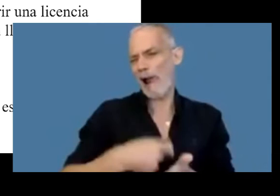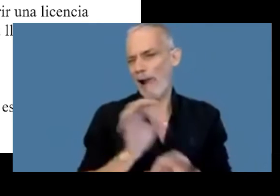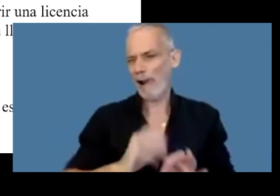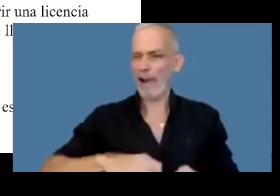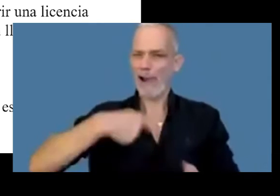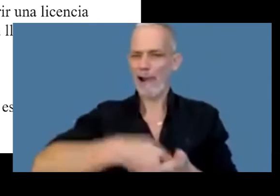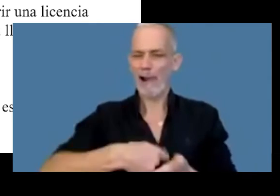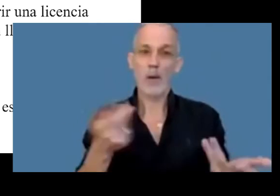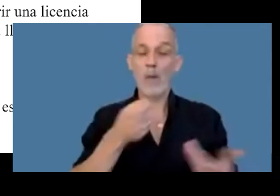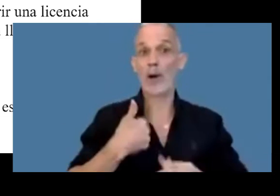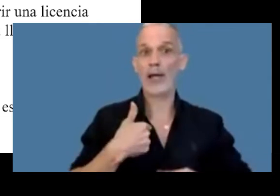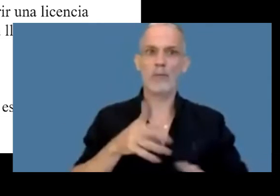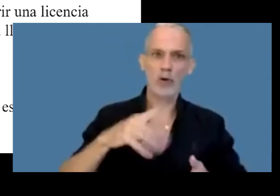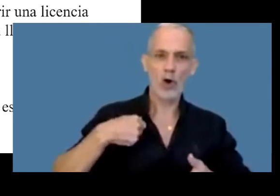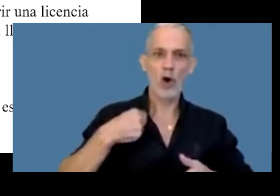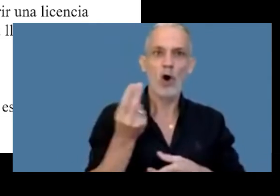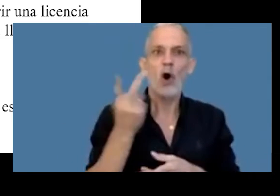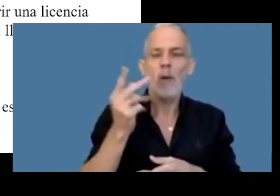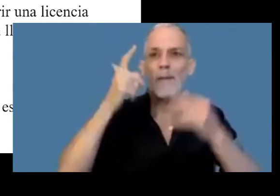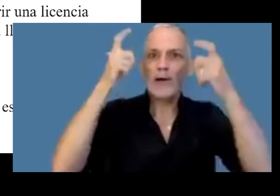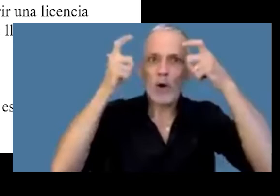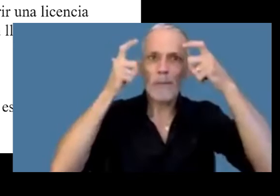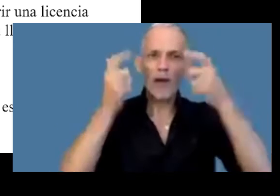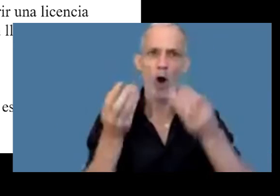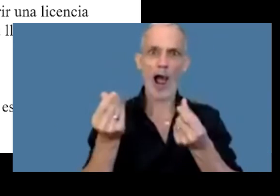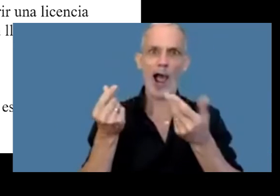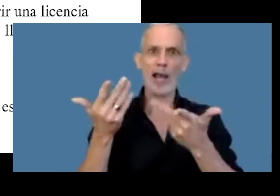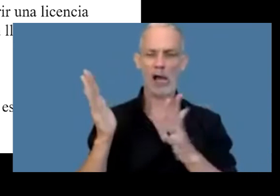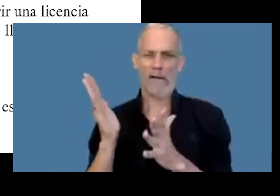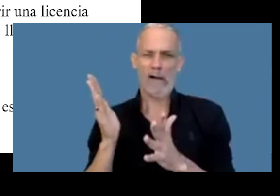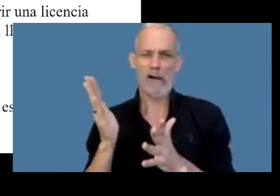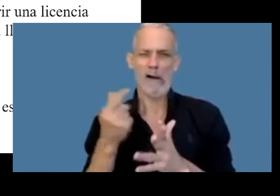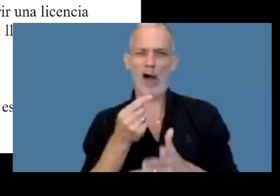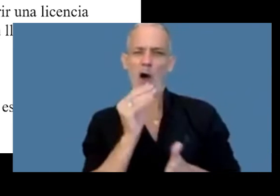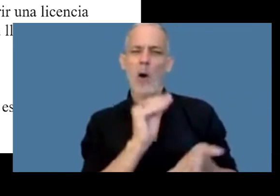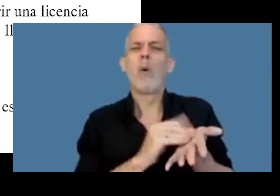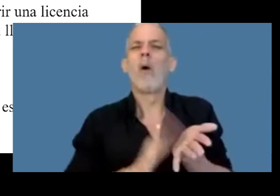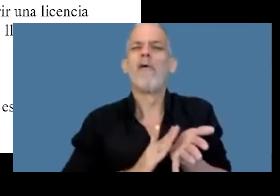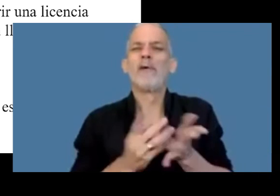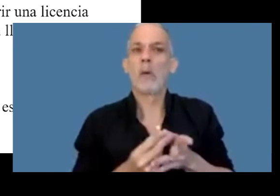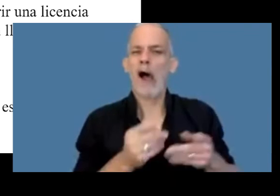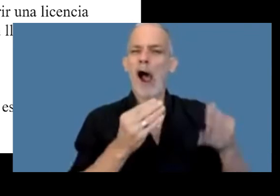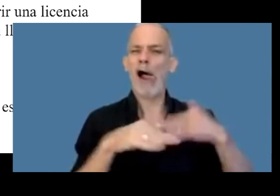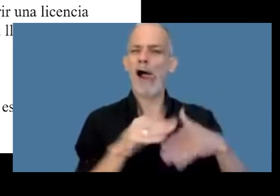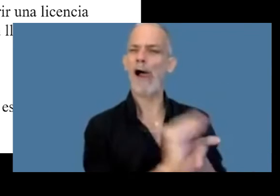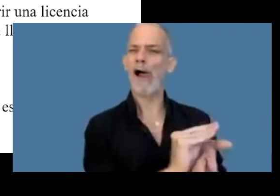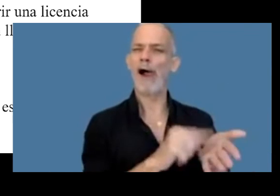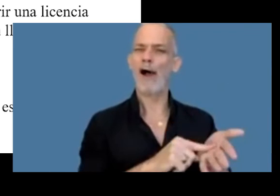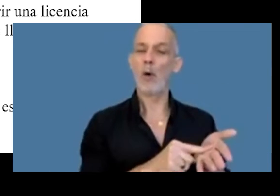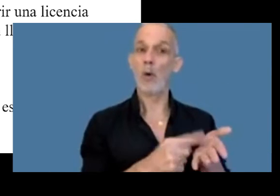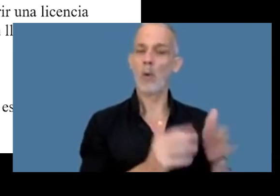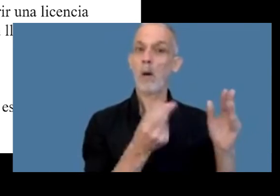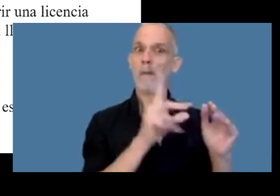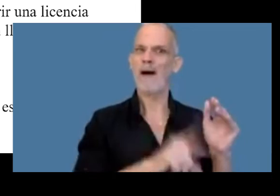yo me cobraba un sombrero de calidad, lo facturaba quizás por otro del catálogo mucho más